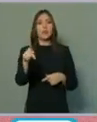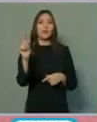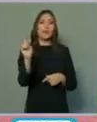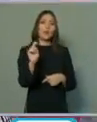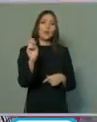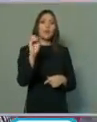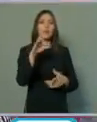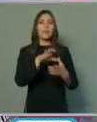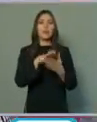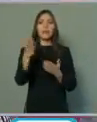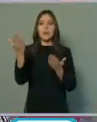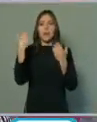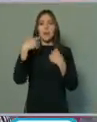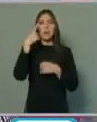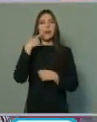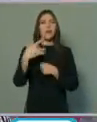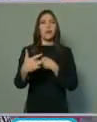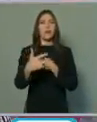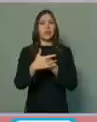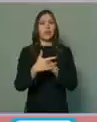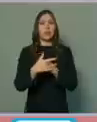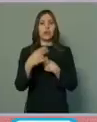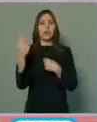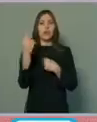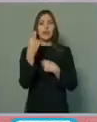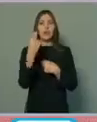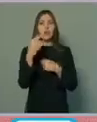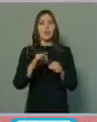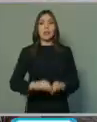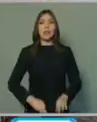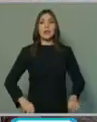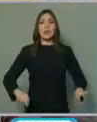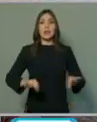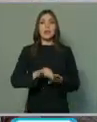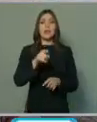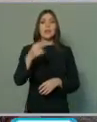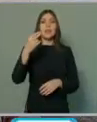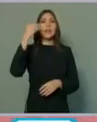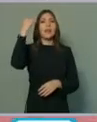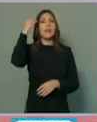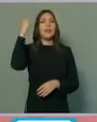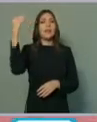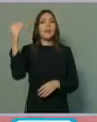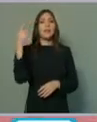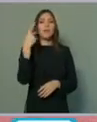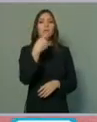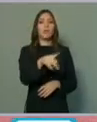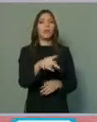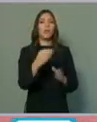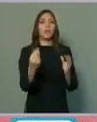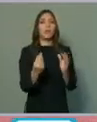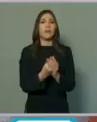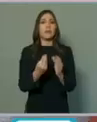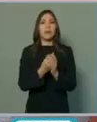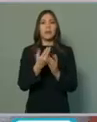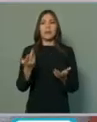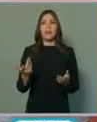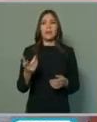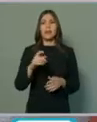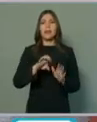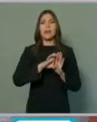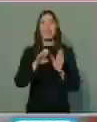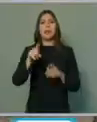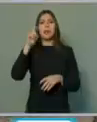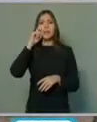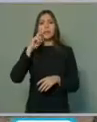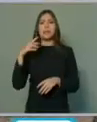esto necesitamos algo fundamental que se llama tiempo. Sí, caray. Espacio. Porque, ok, sabemos que un rapidito puede ser muy